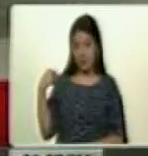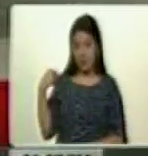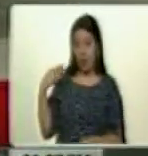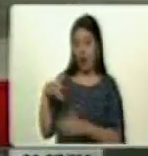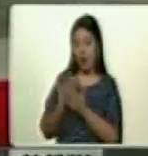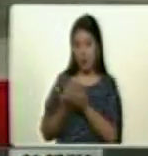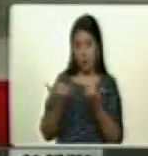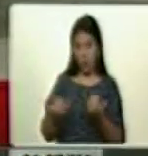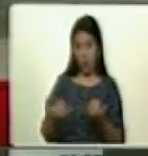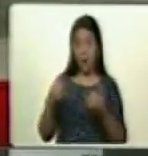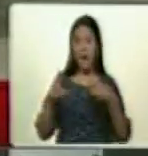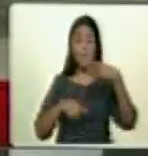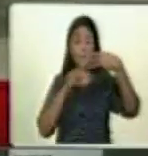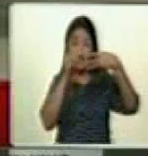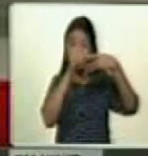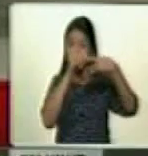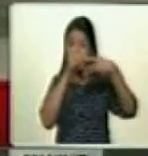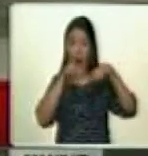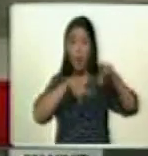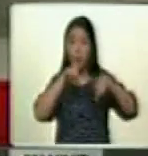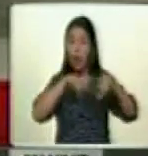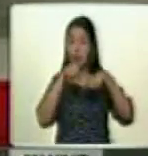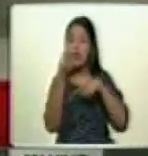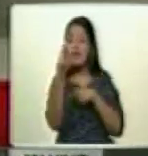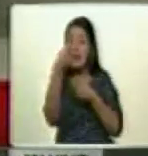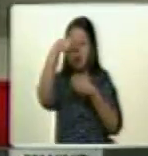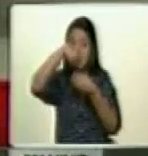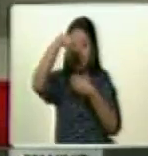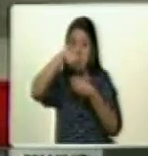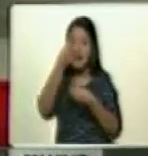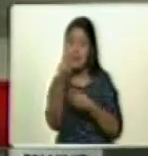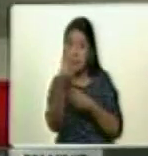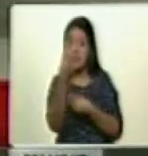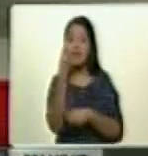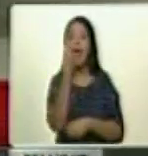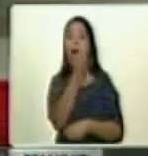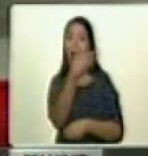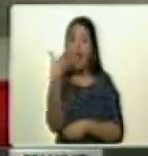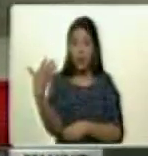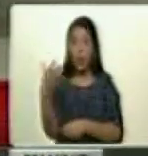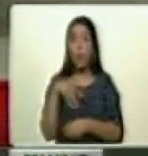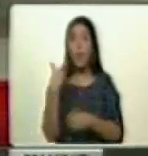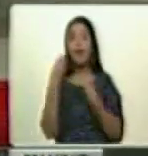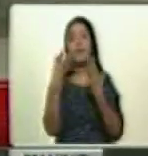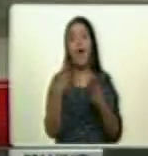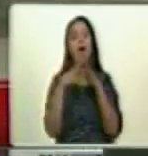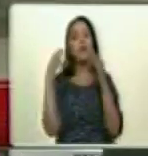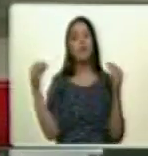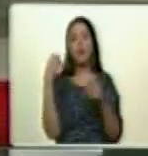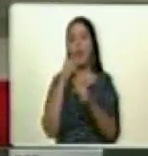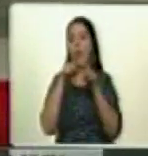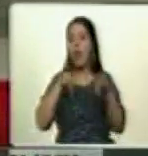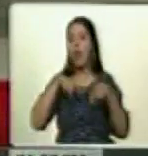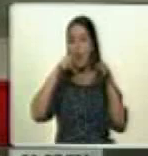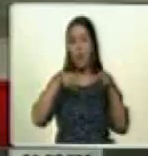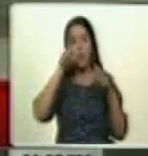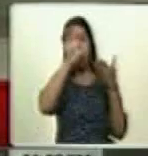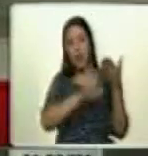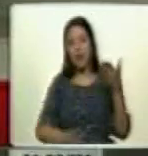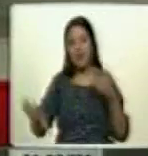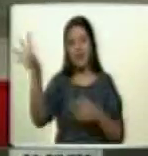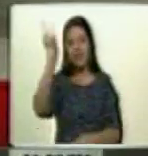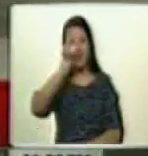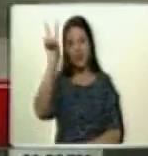estamos en el primer lugar en la producción de semilla. La semilla del arroz para surtir a todos los productores del